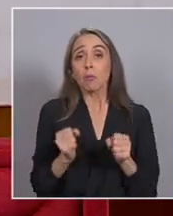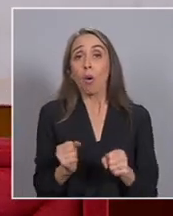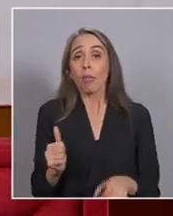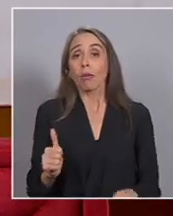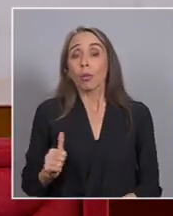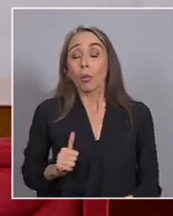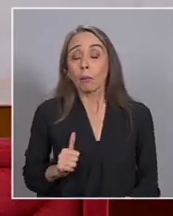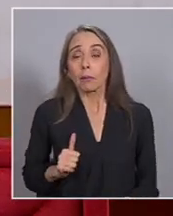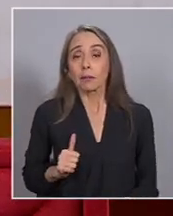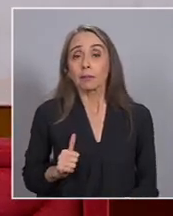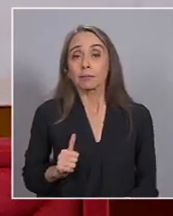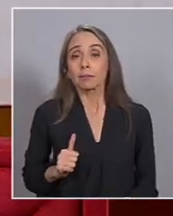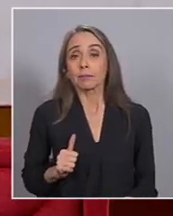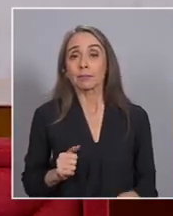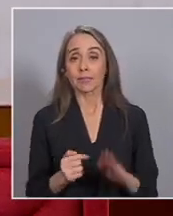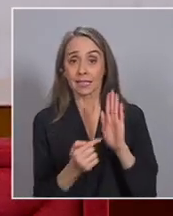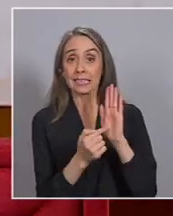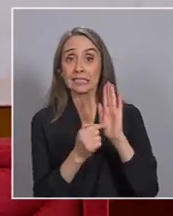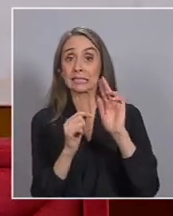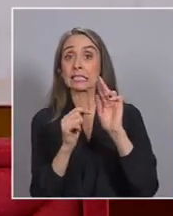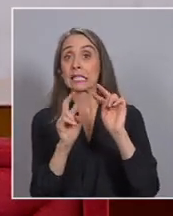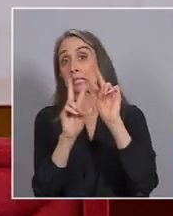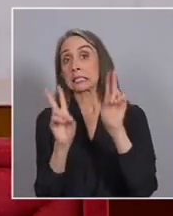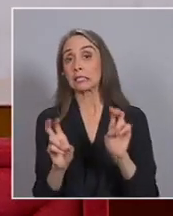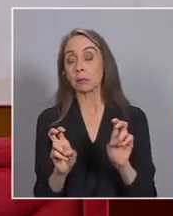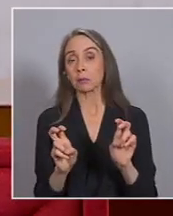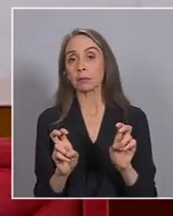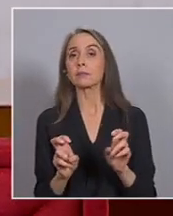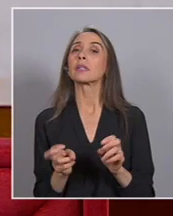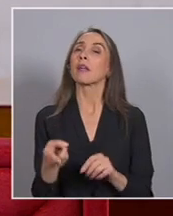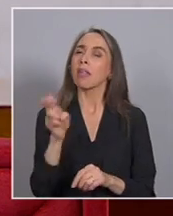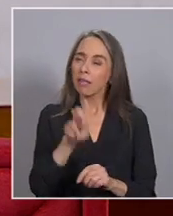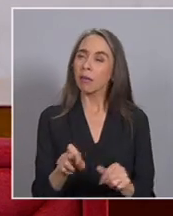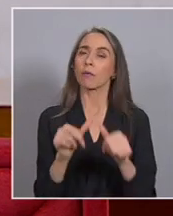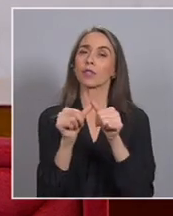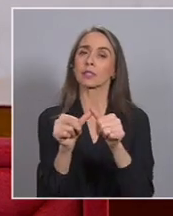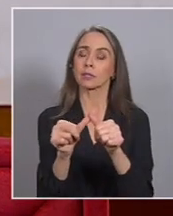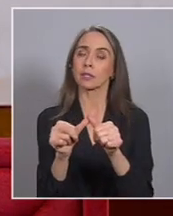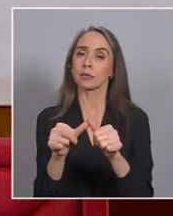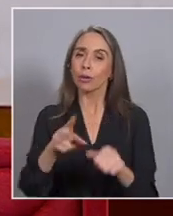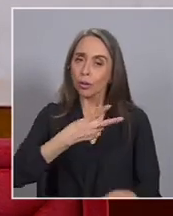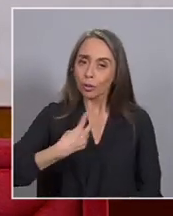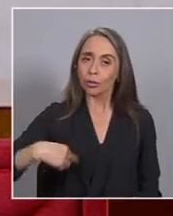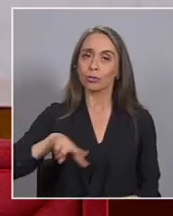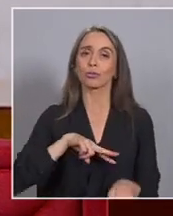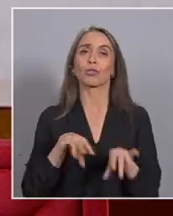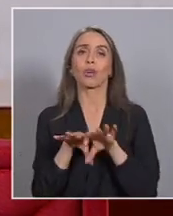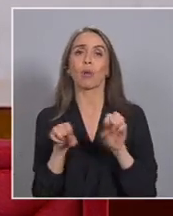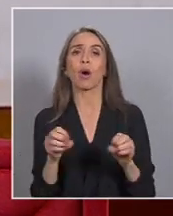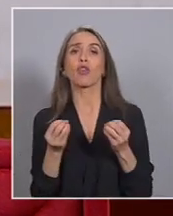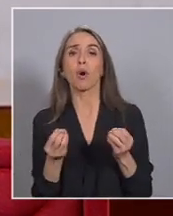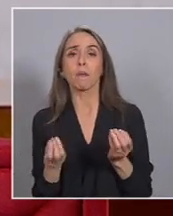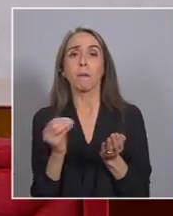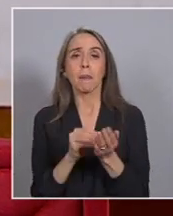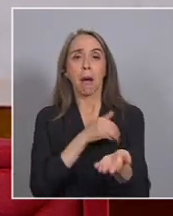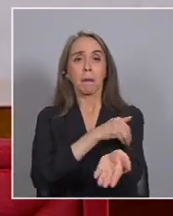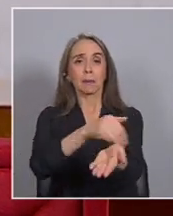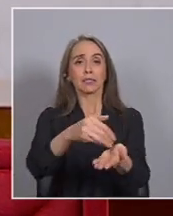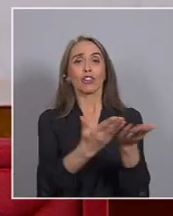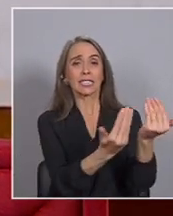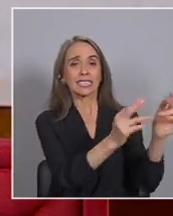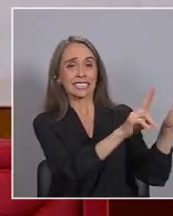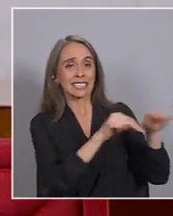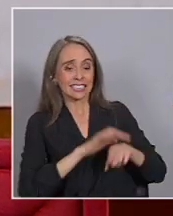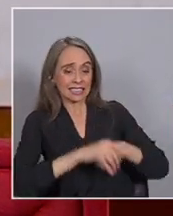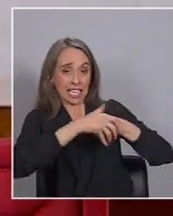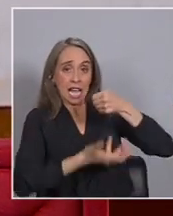Para poder cumplir con esto, insisto, pongámonos de acuerdo en cómo allegar más recursos. Acá